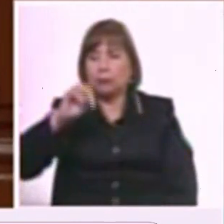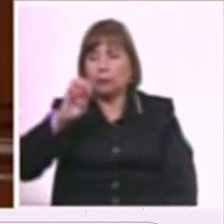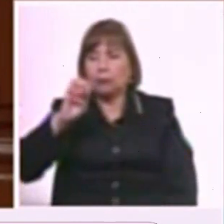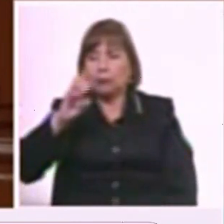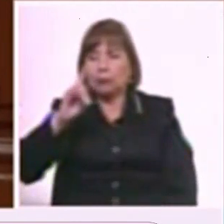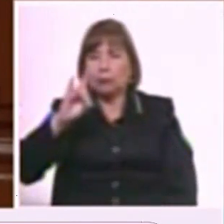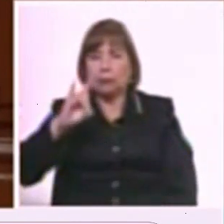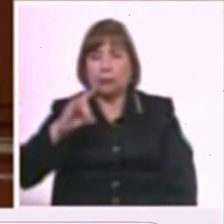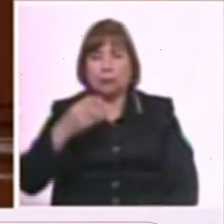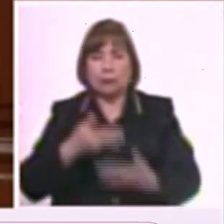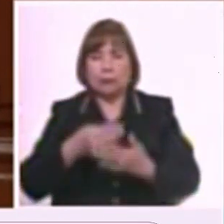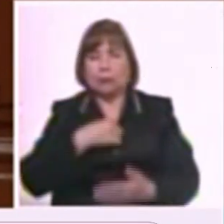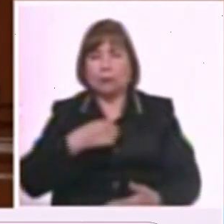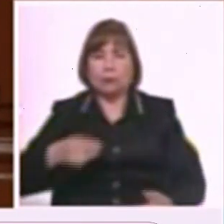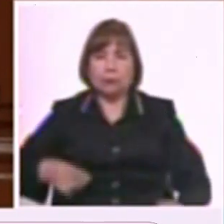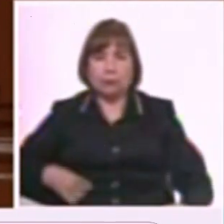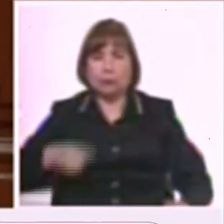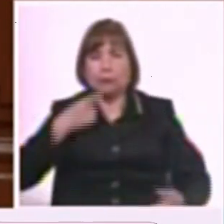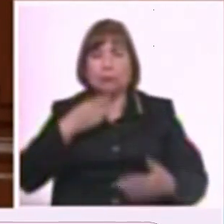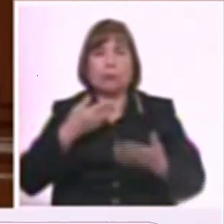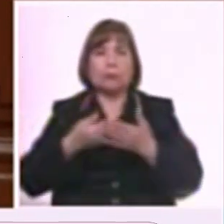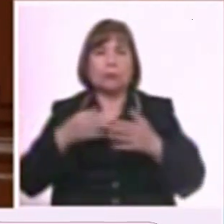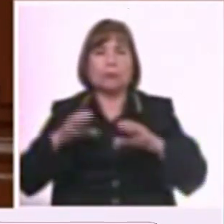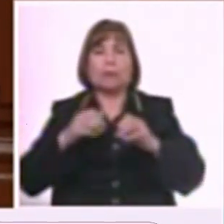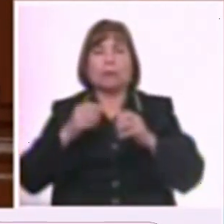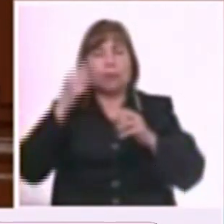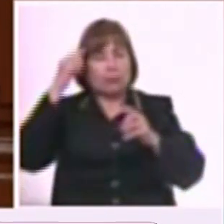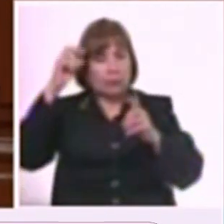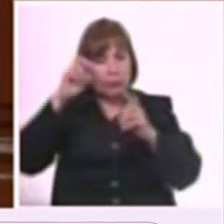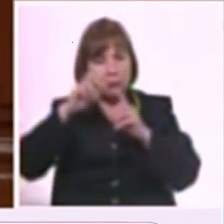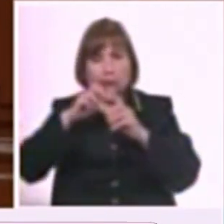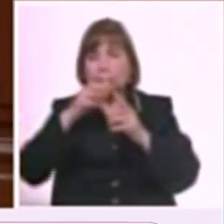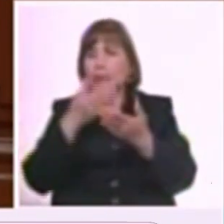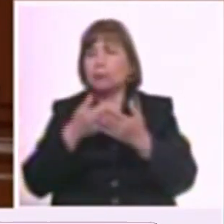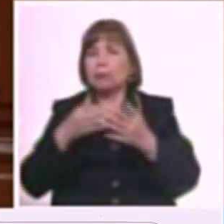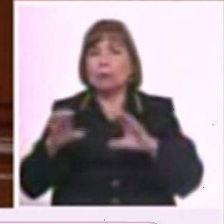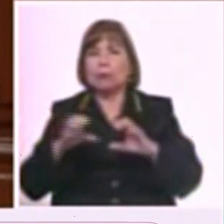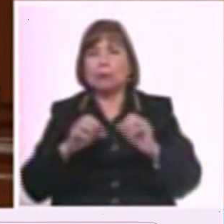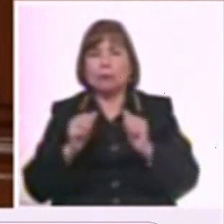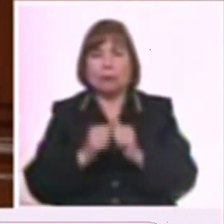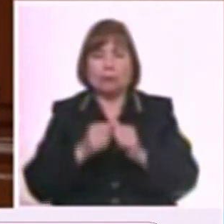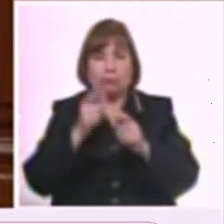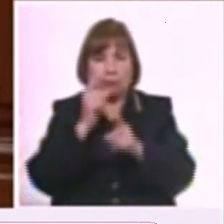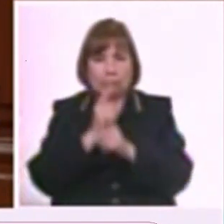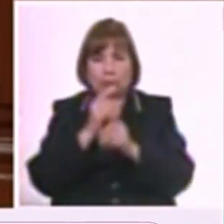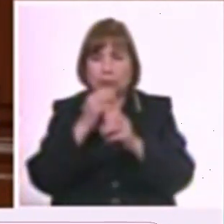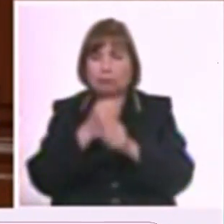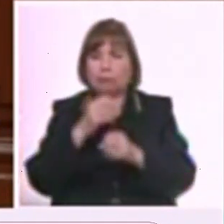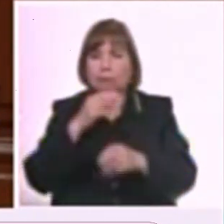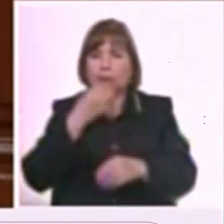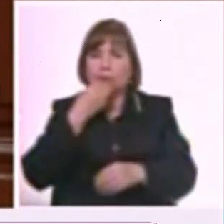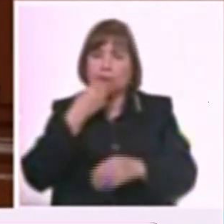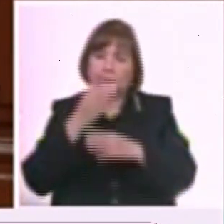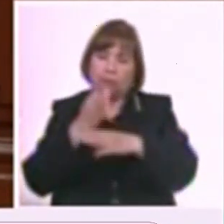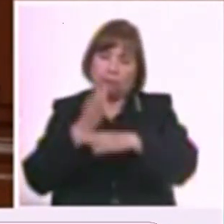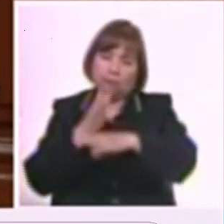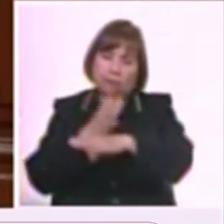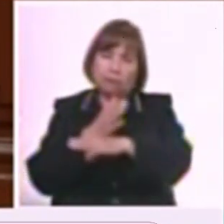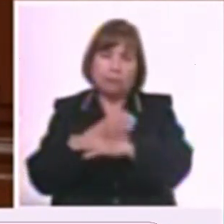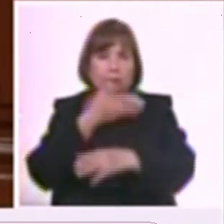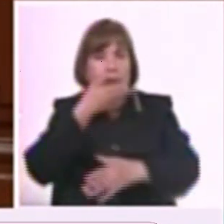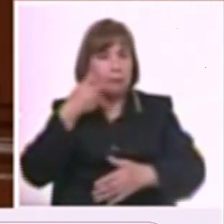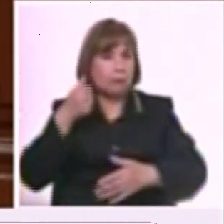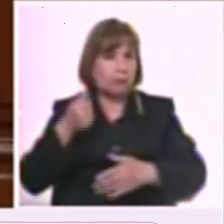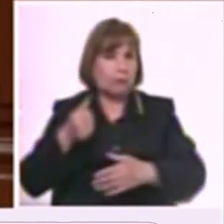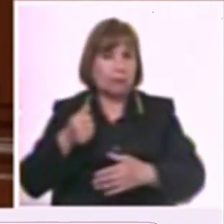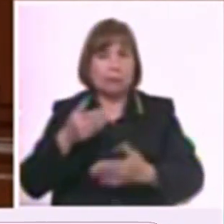Convocaremos a todos los actores del quehacer educativo para trabajar un documento. Tengan plena seguridad, señores congresistas,